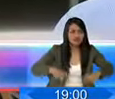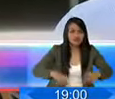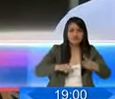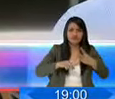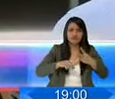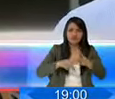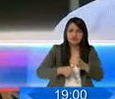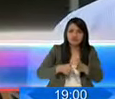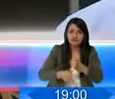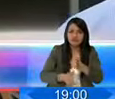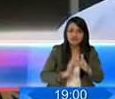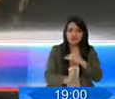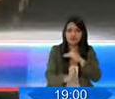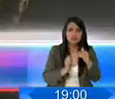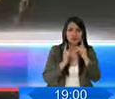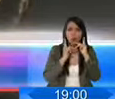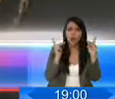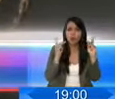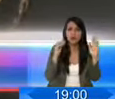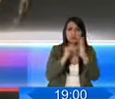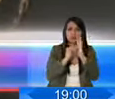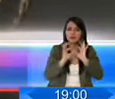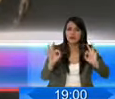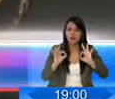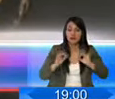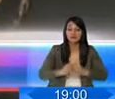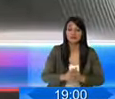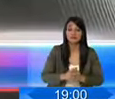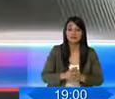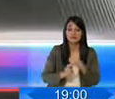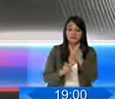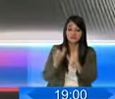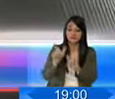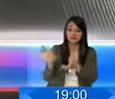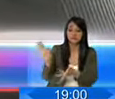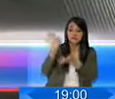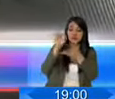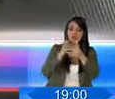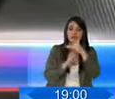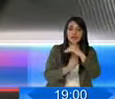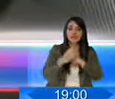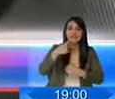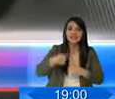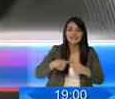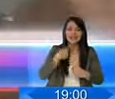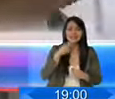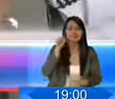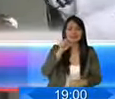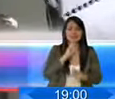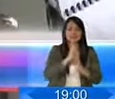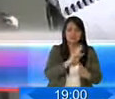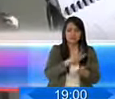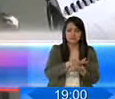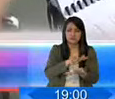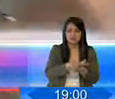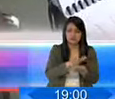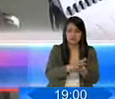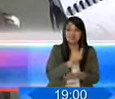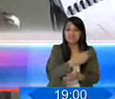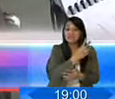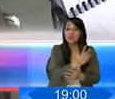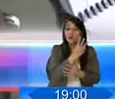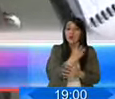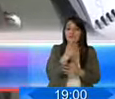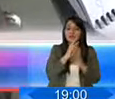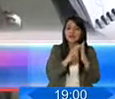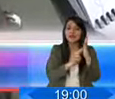trenes, no se encuentran publicados. Para los representantes del Metro de Quito, esto tiene una respuesta y está en los parámetros que solicita la página para